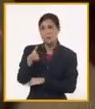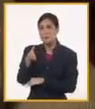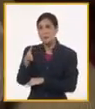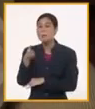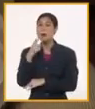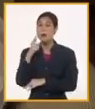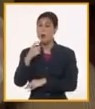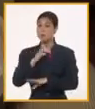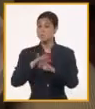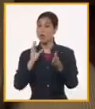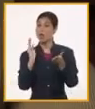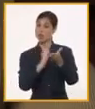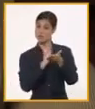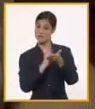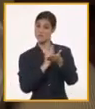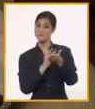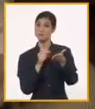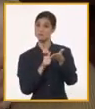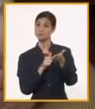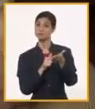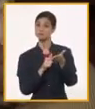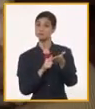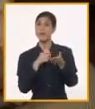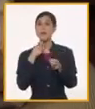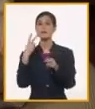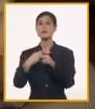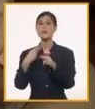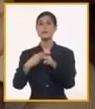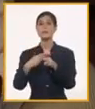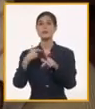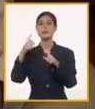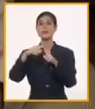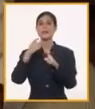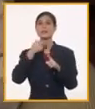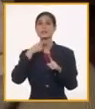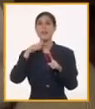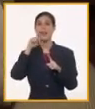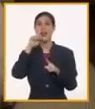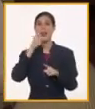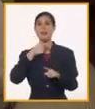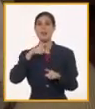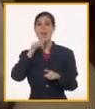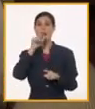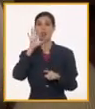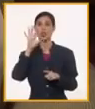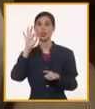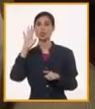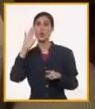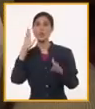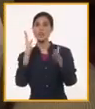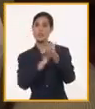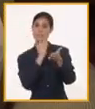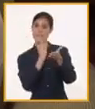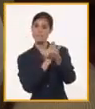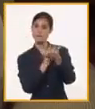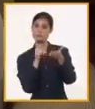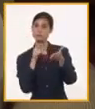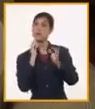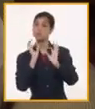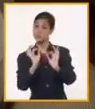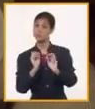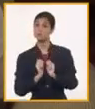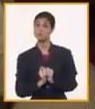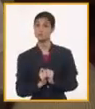llevaba los libros, por eso es el tenedor de libros. Y tenía esa actividad, tenía una